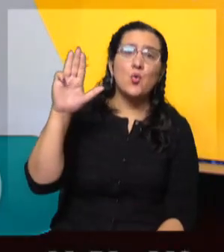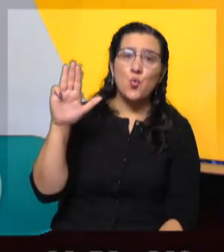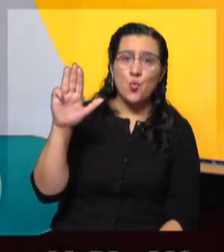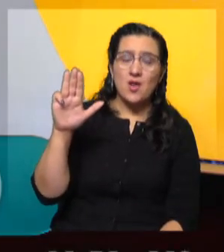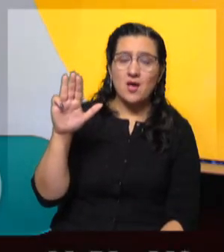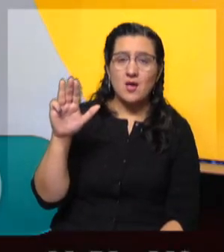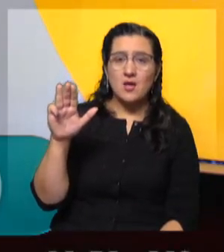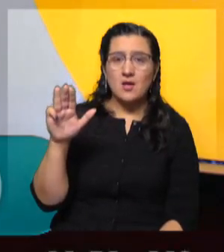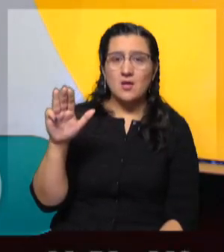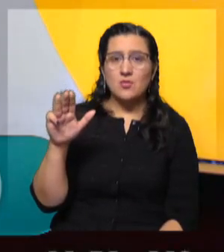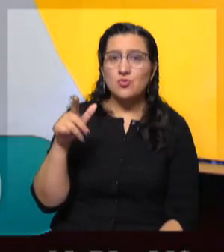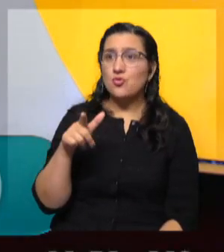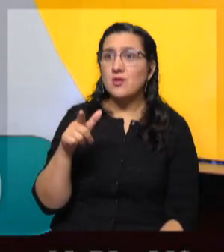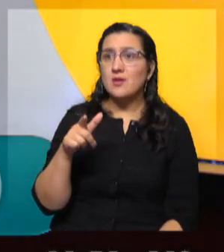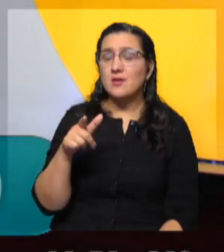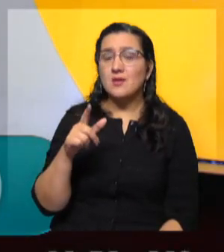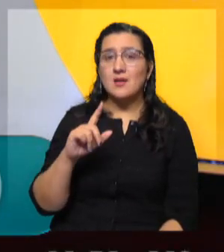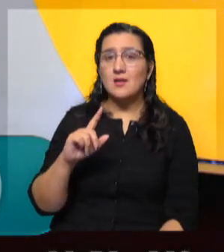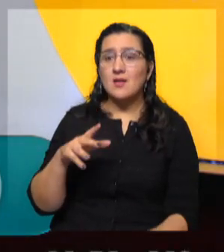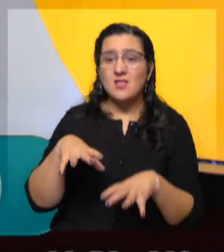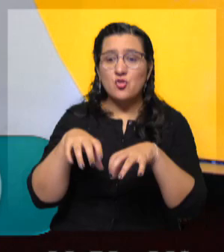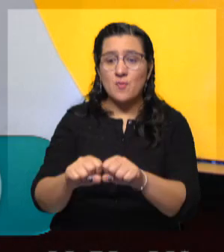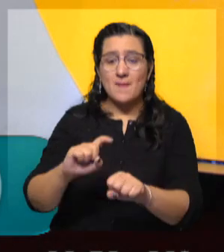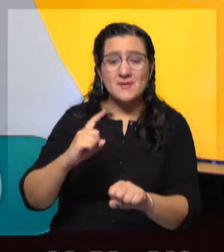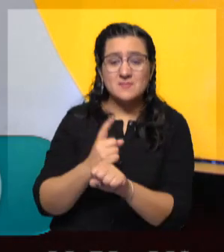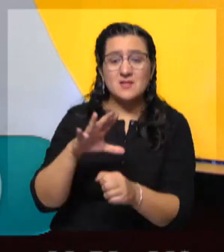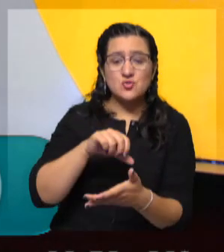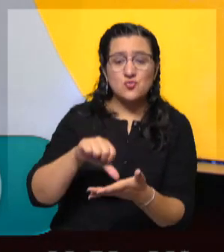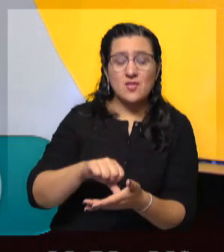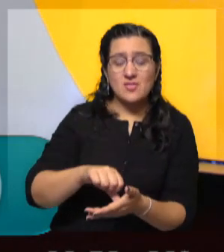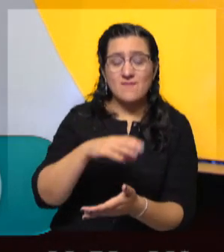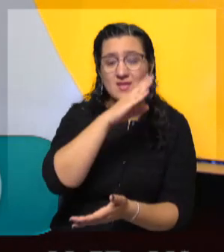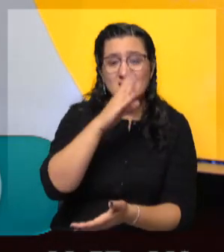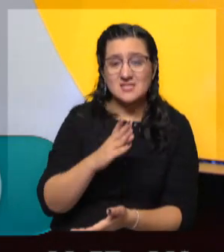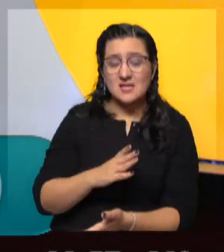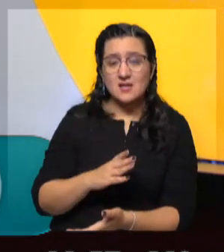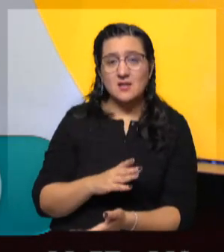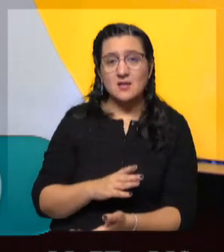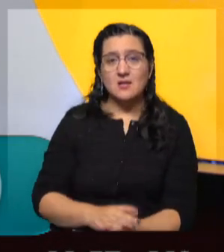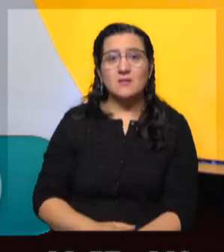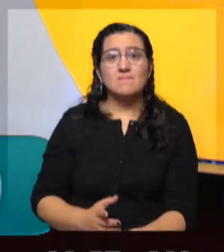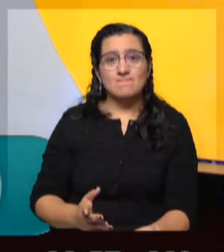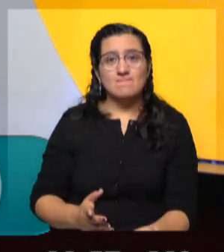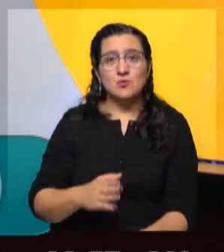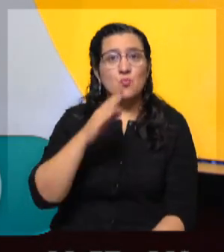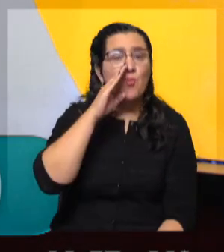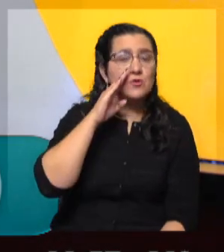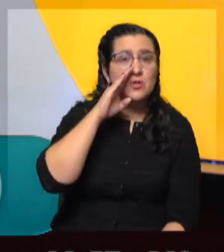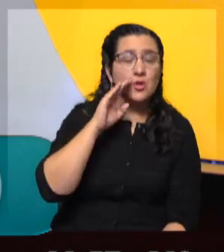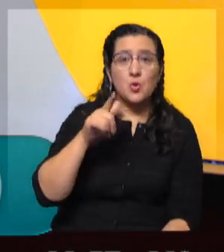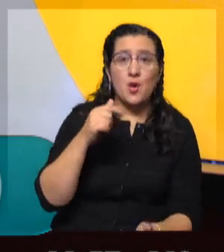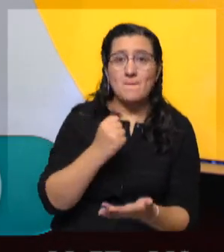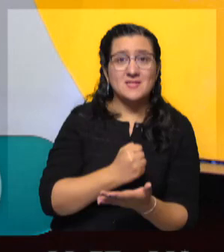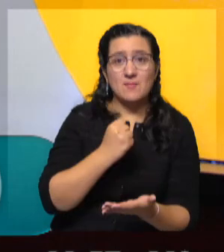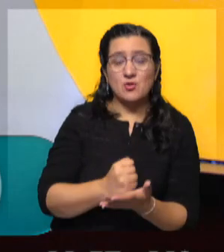ese concierto donde te toman la principal ciudad de Brasil prácticamente no con con todas estas consignas digo un bolsonaro que no tiene ni pasaporte